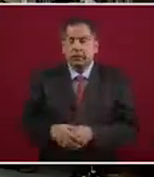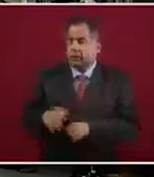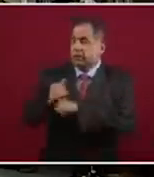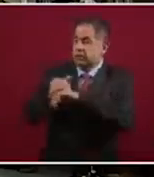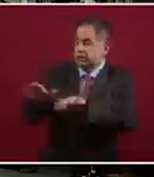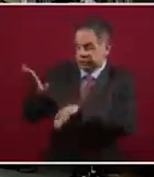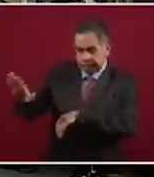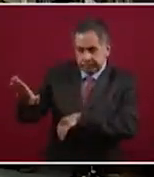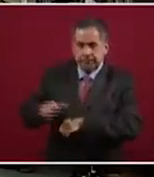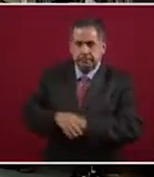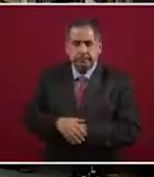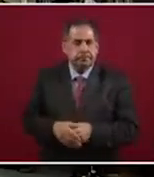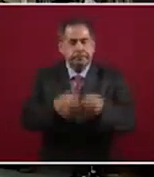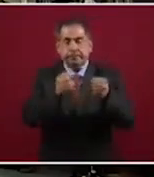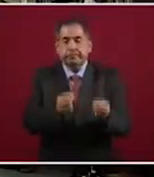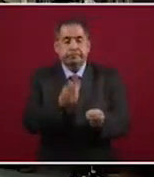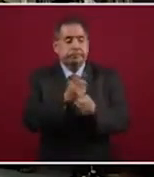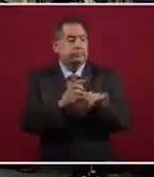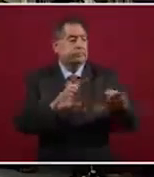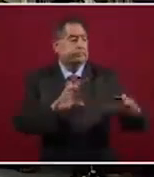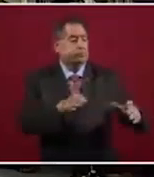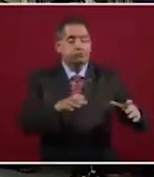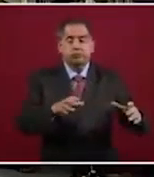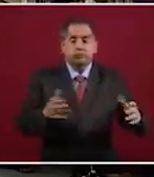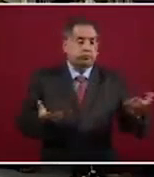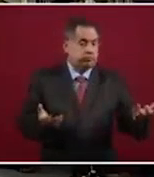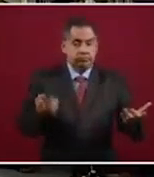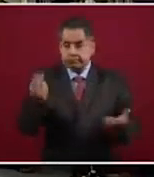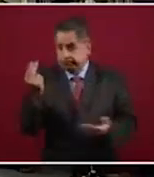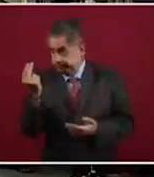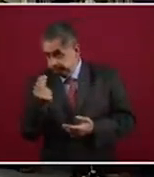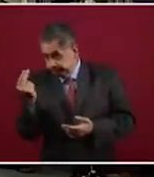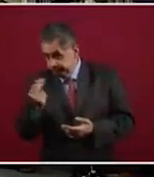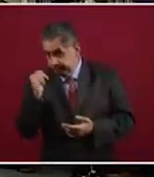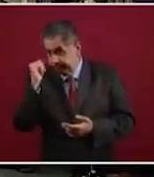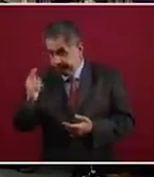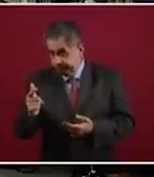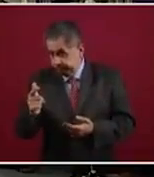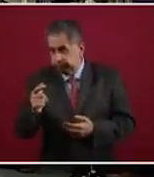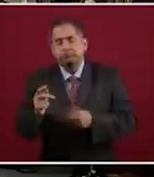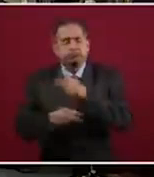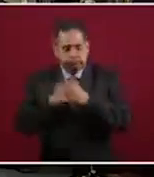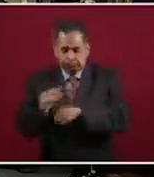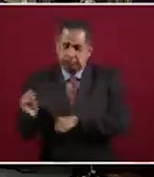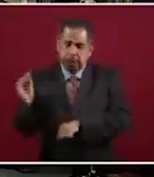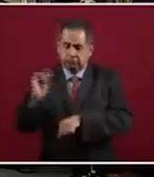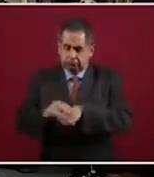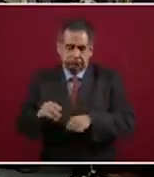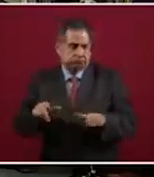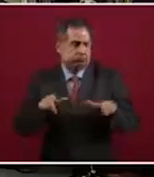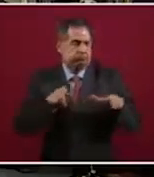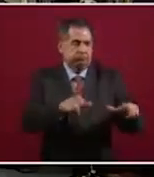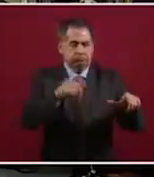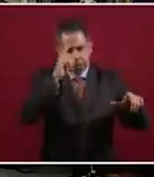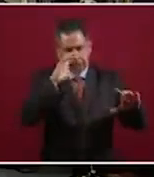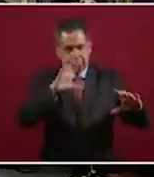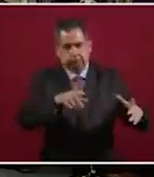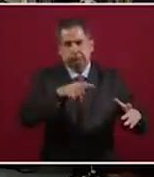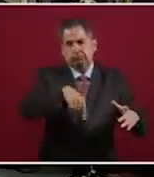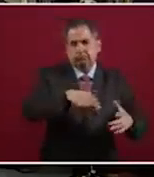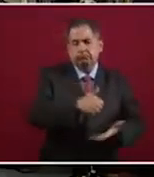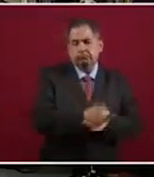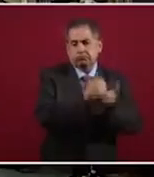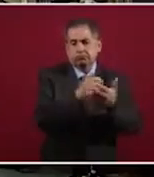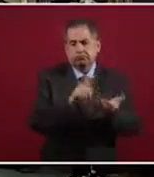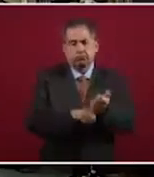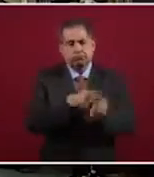La seguridad que sea necesaria estará, por supuesto, a disposición